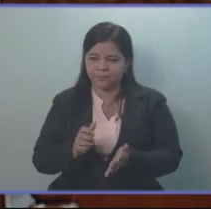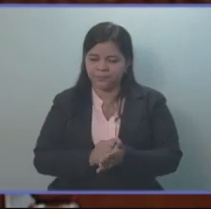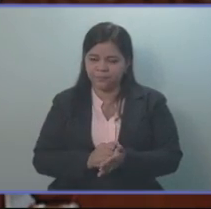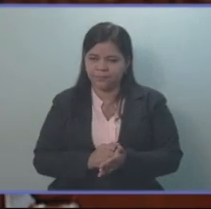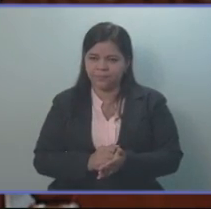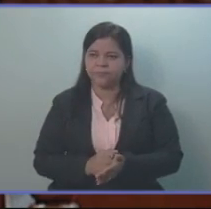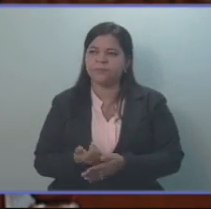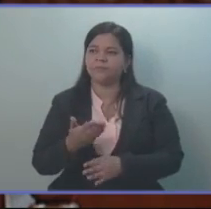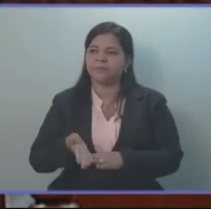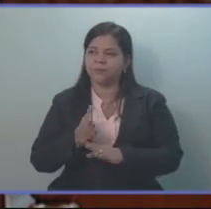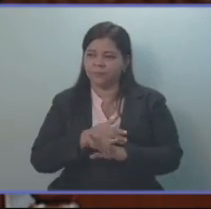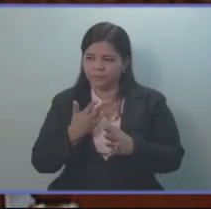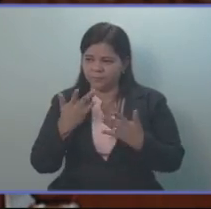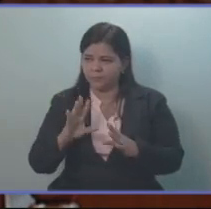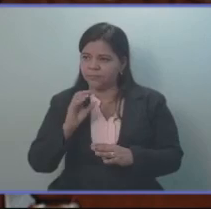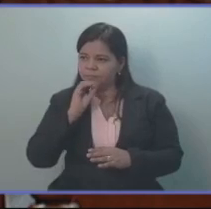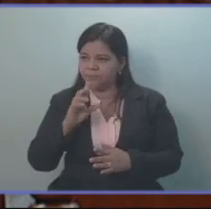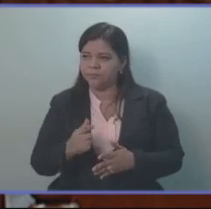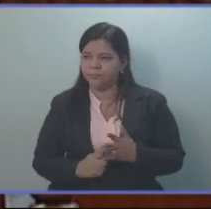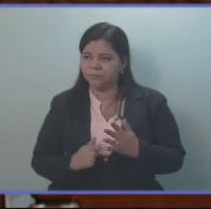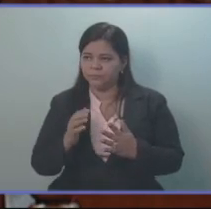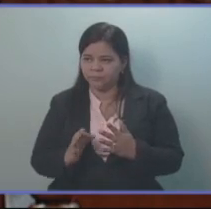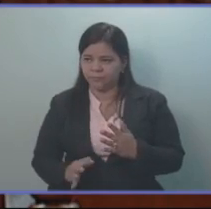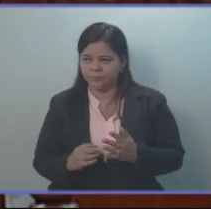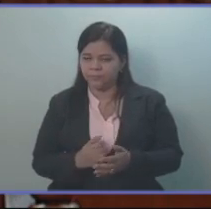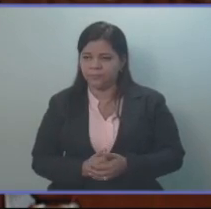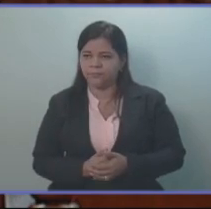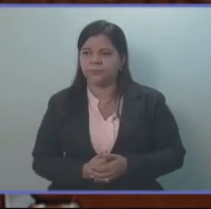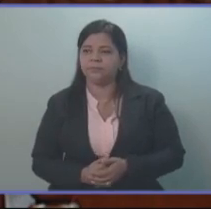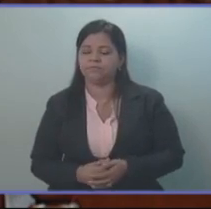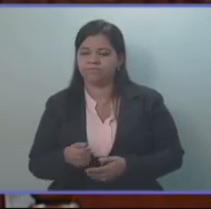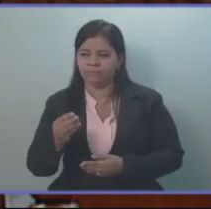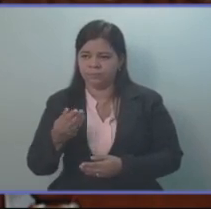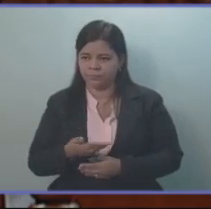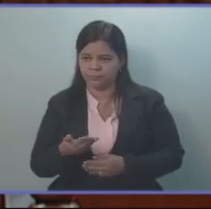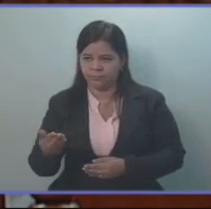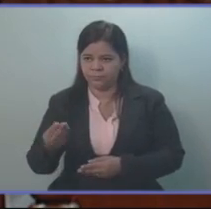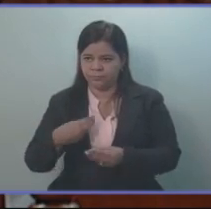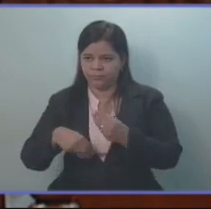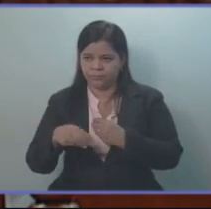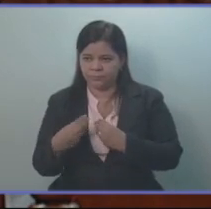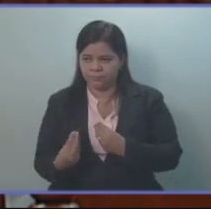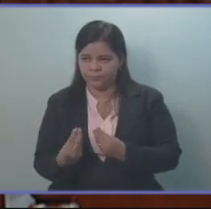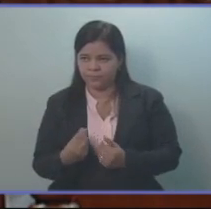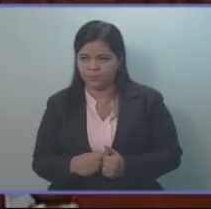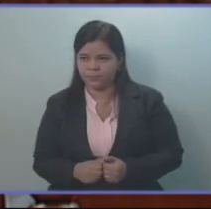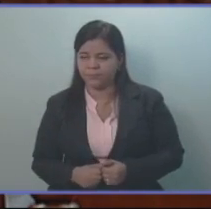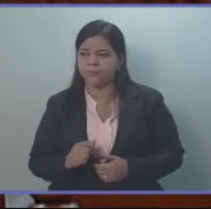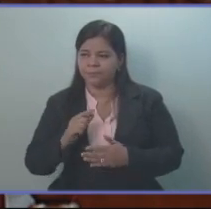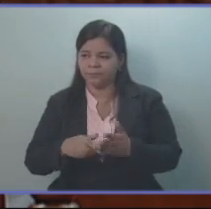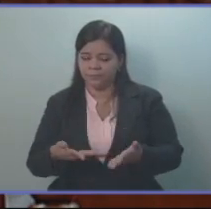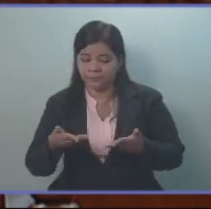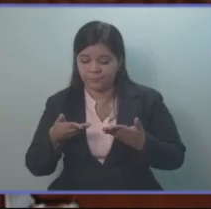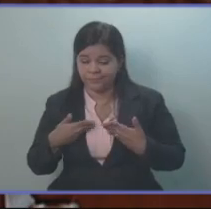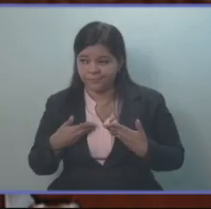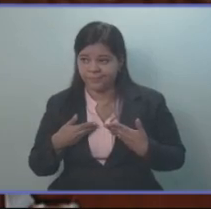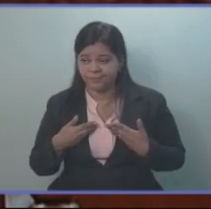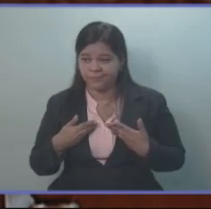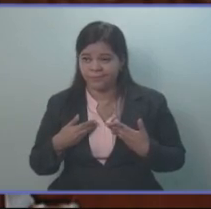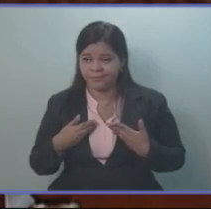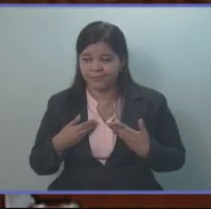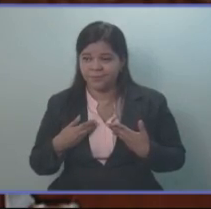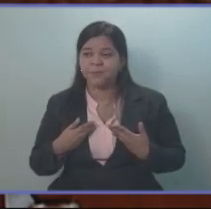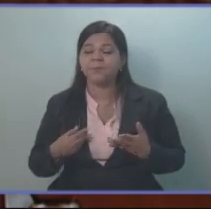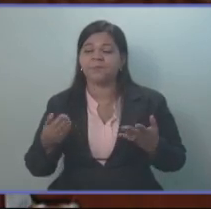que hace referencia la Ley de Impuestos sobre Transferencia de Bienes Raíces y de los derechos